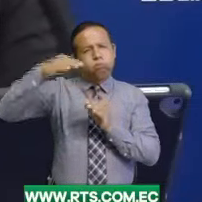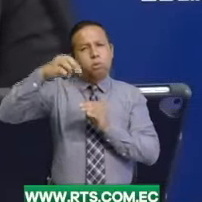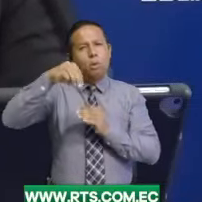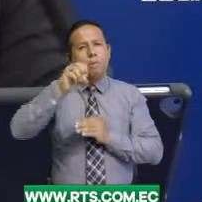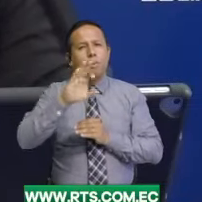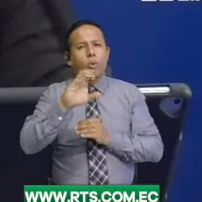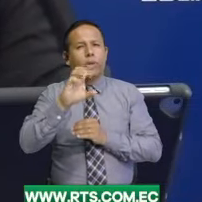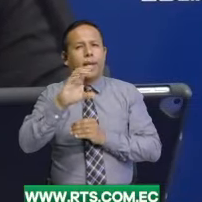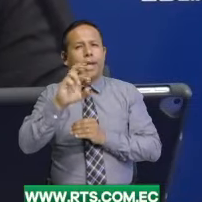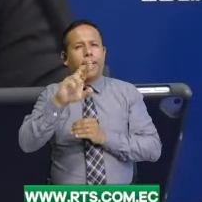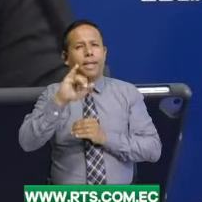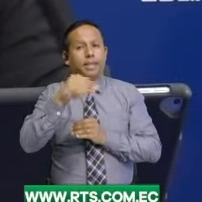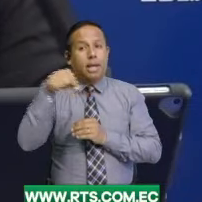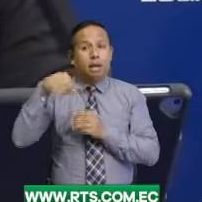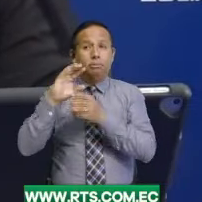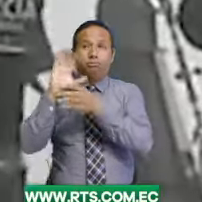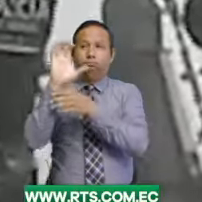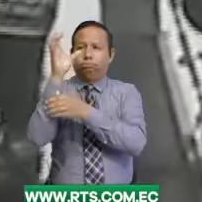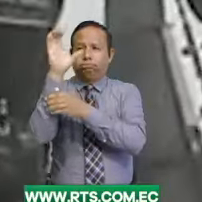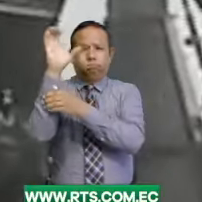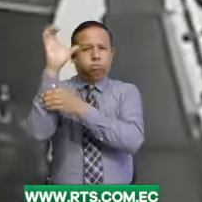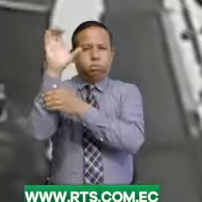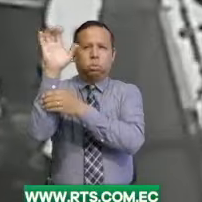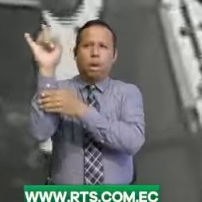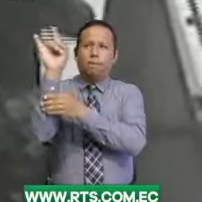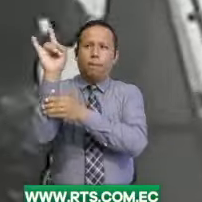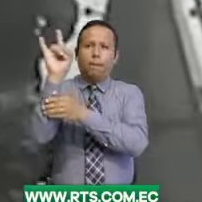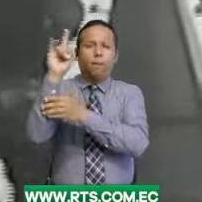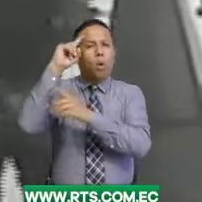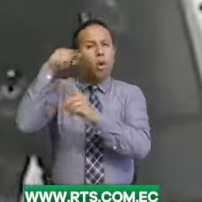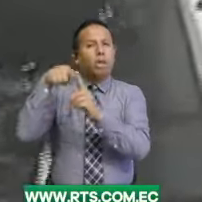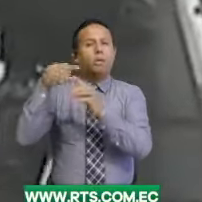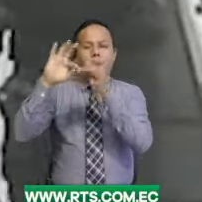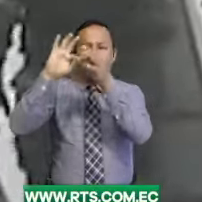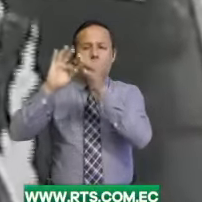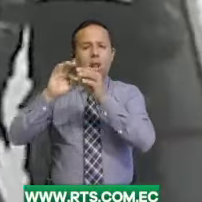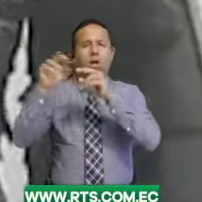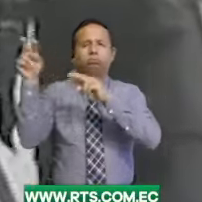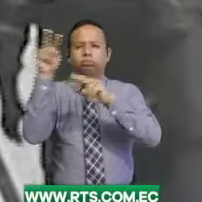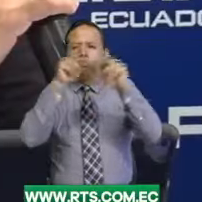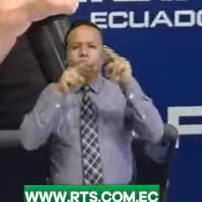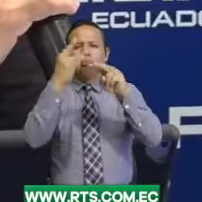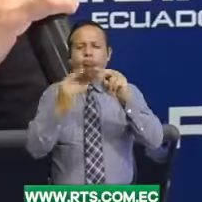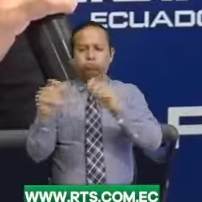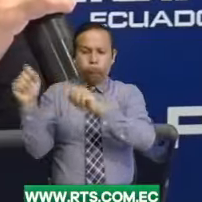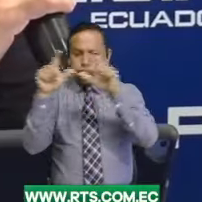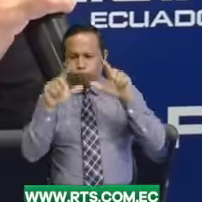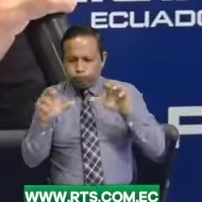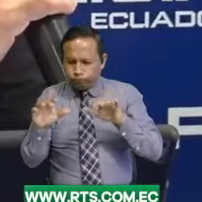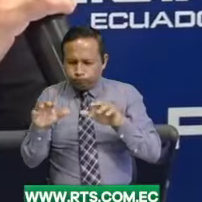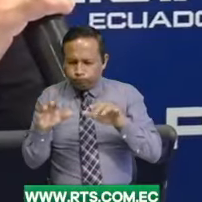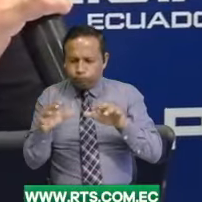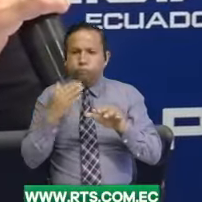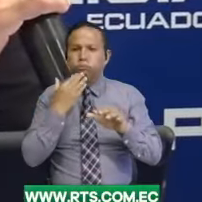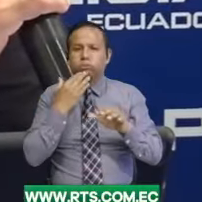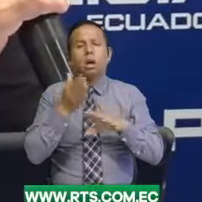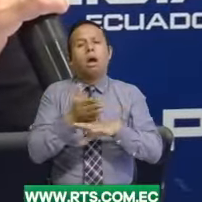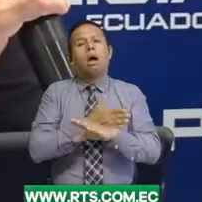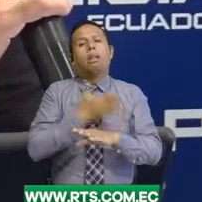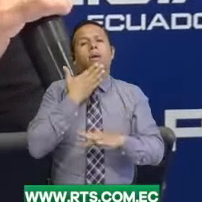de Defensa confirmó que tras el pago del seguro, los detalles de su instalación y operación serán reservados. Por el mal manejo